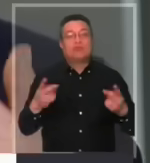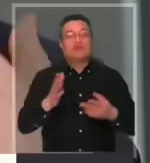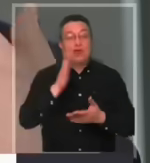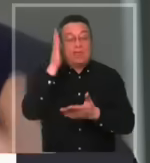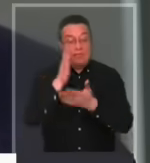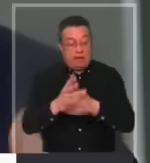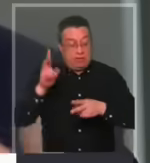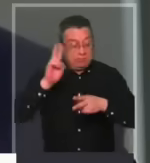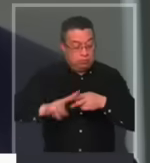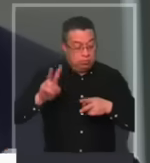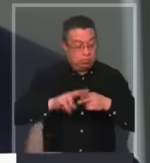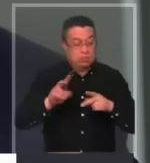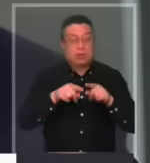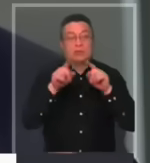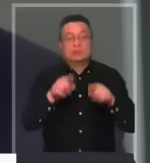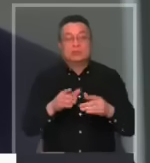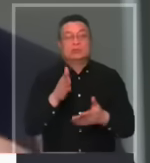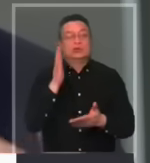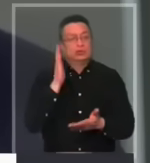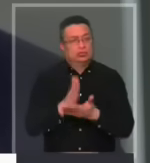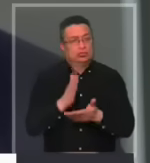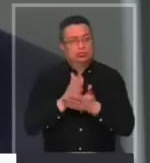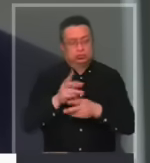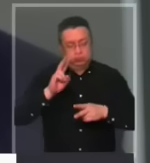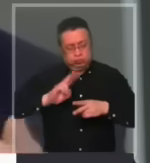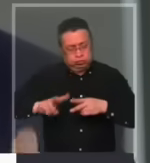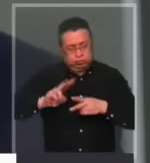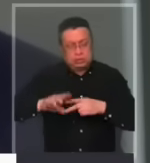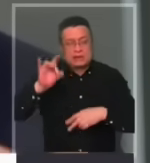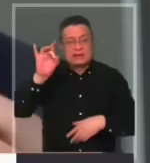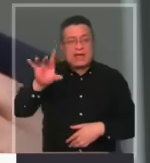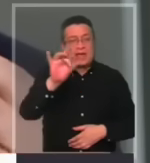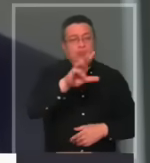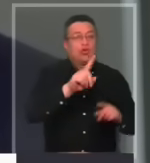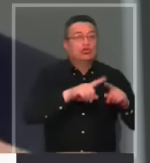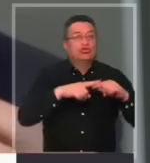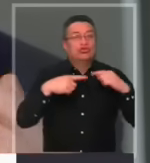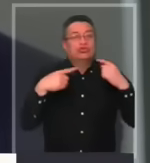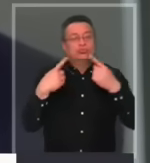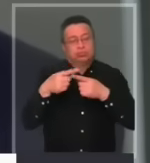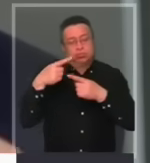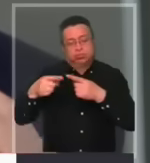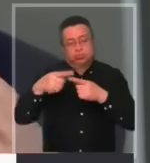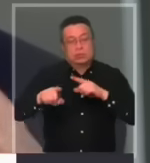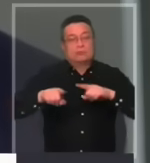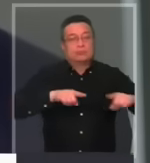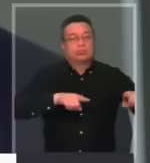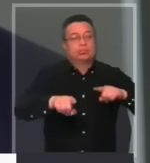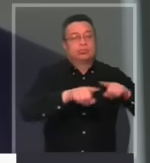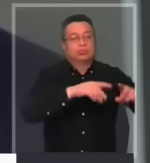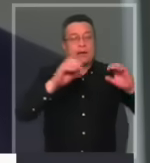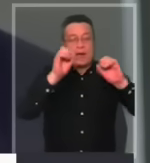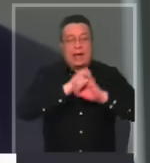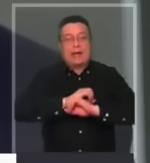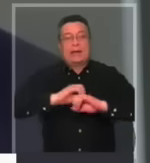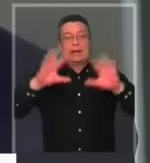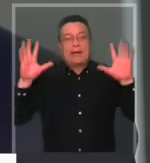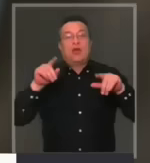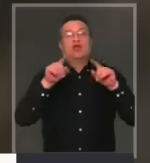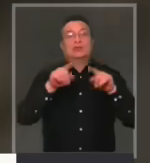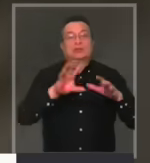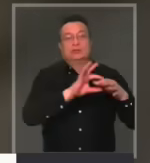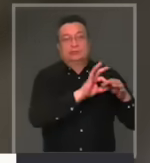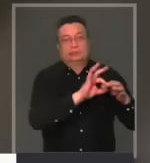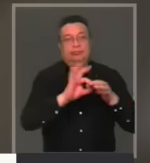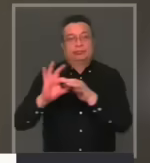conforme las mismas directrices que hemos ejecutado en cada uno de ellos, todas y cada una de las diligencias para poder aclarecer esos hechos.